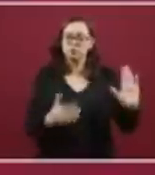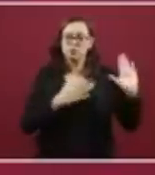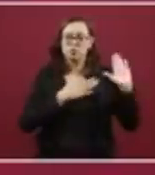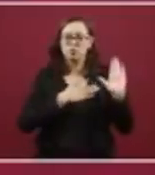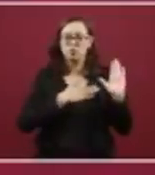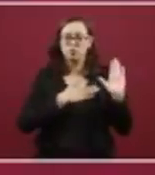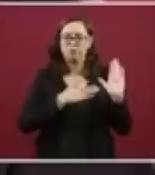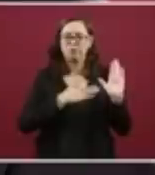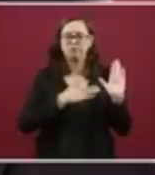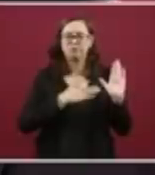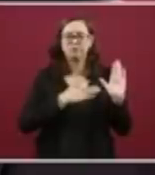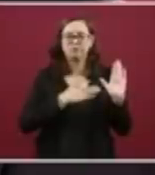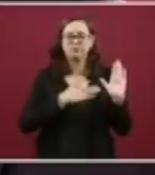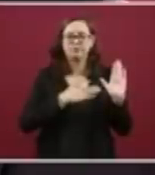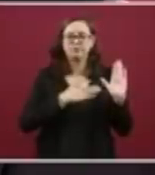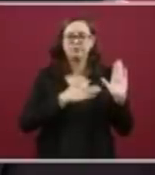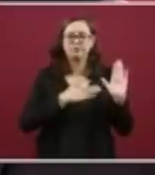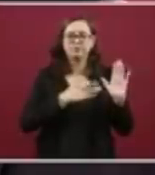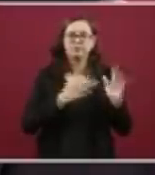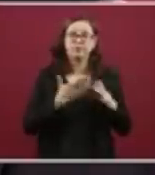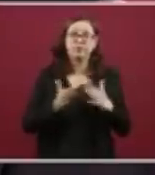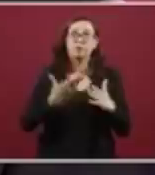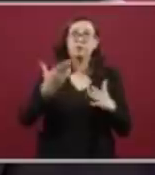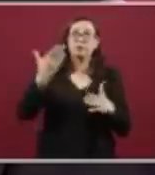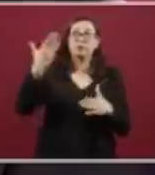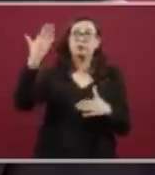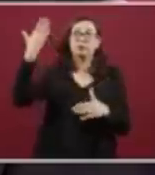desde hace algún tiempo.